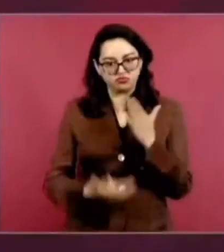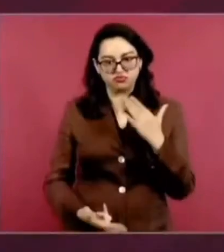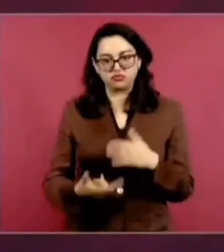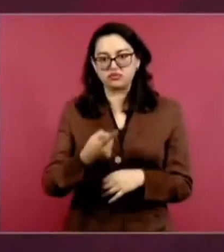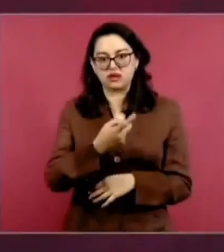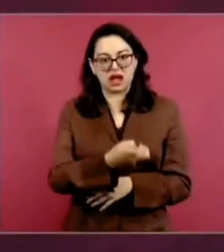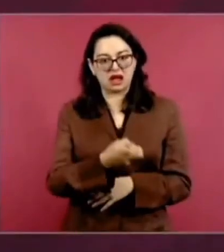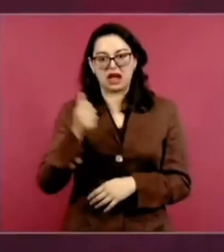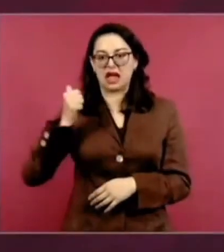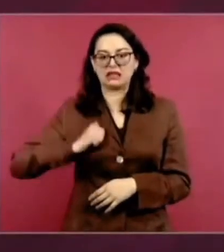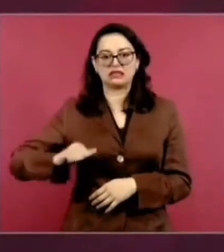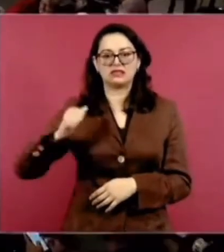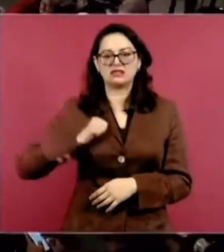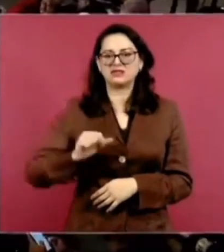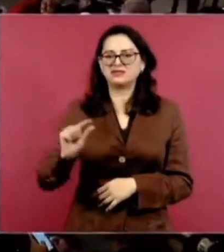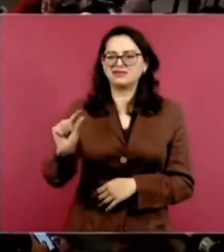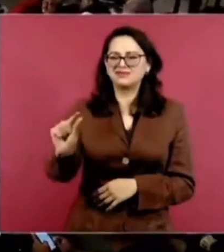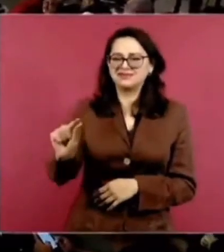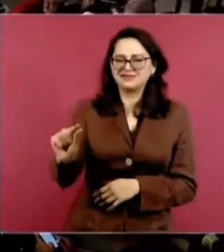Permíteme,